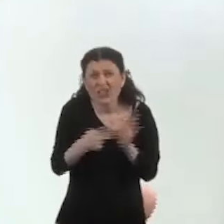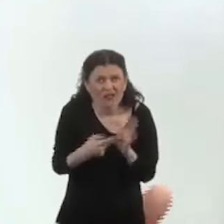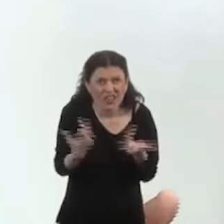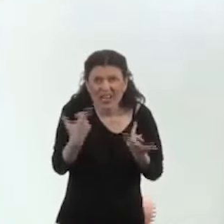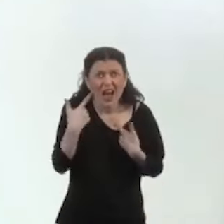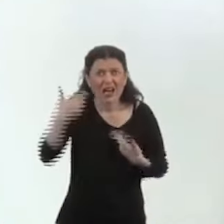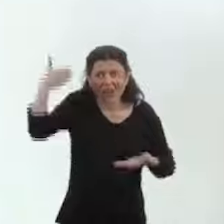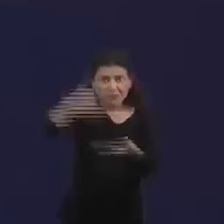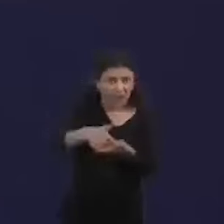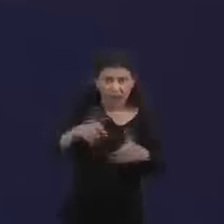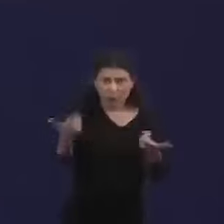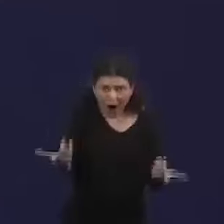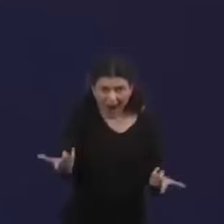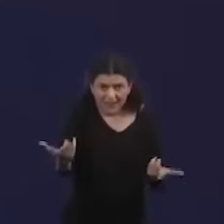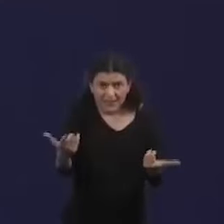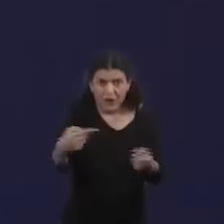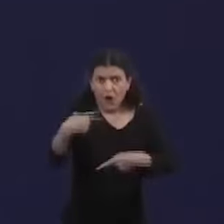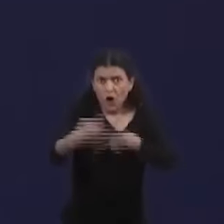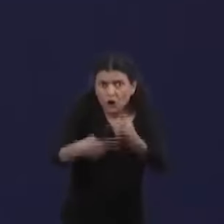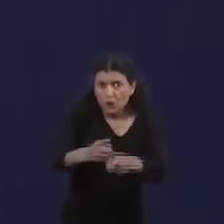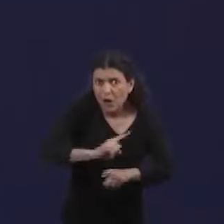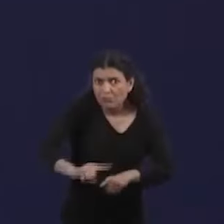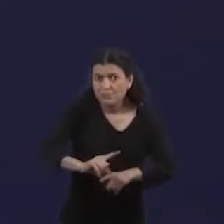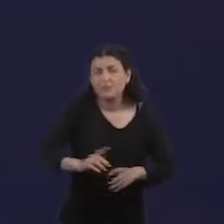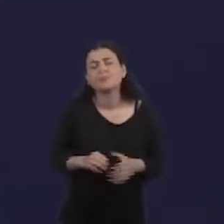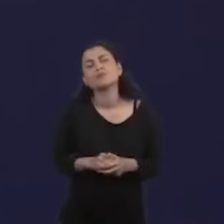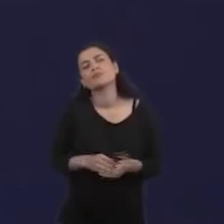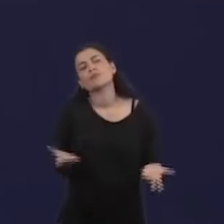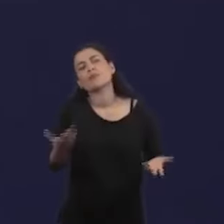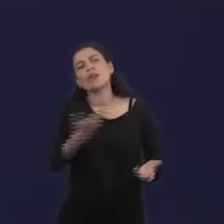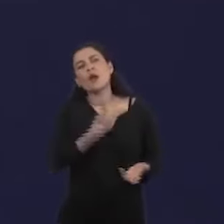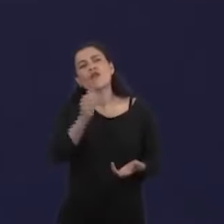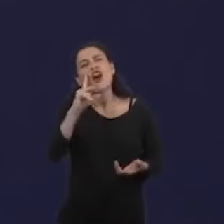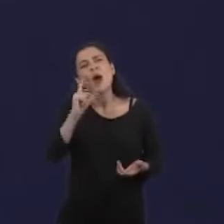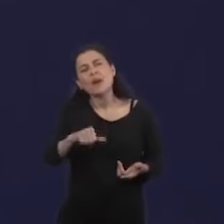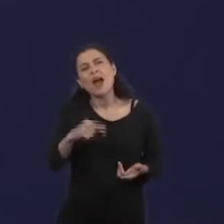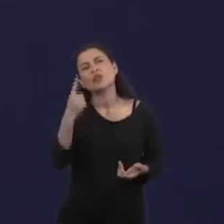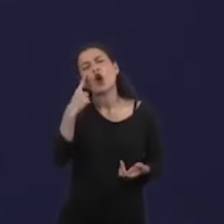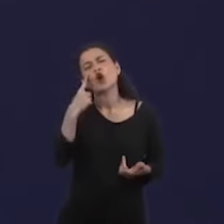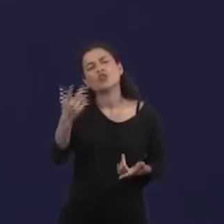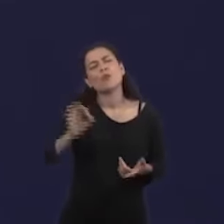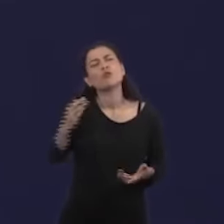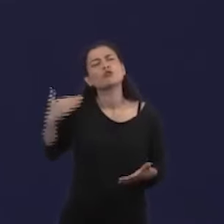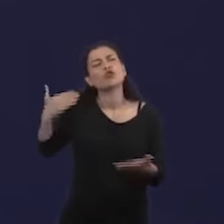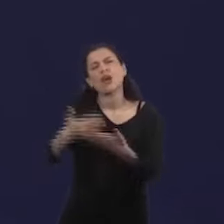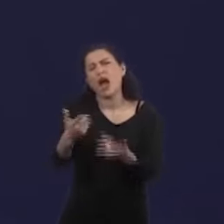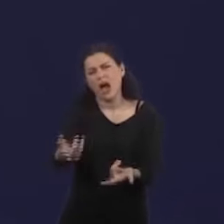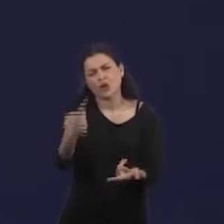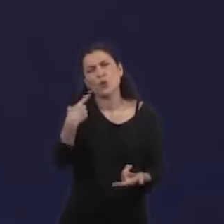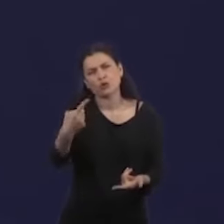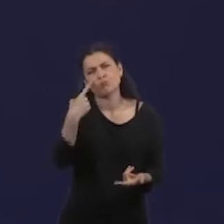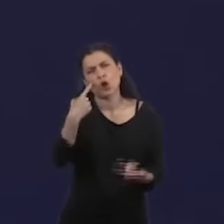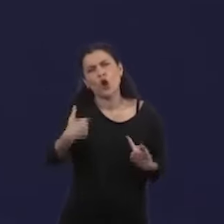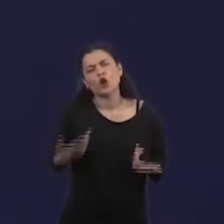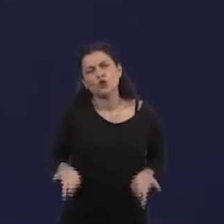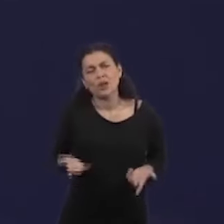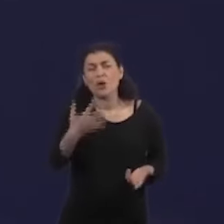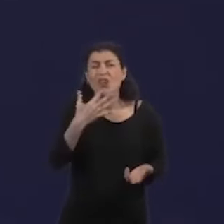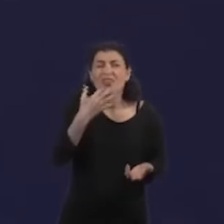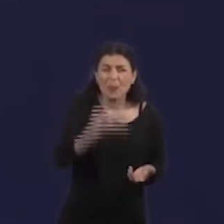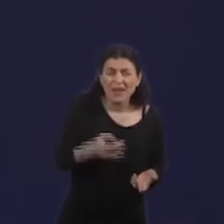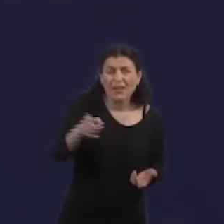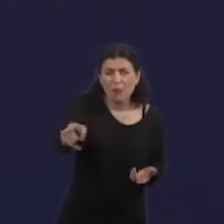sostener el plan eh Fabi nos conocemos hace mucho y vos sos un periodista de fuste Eh vos realmente